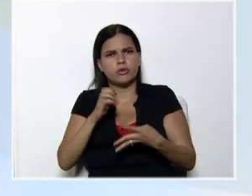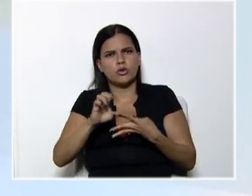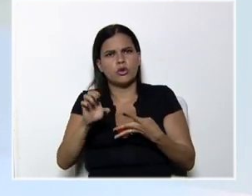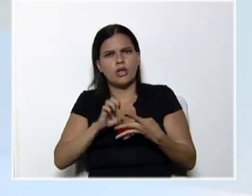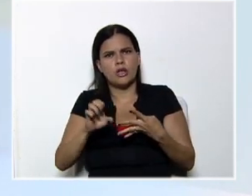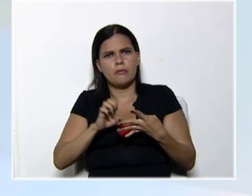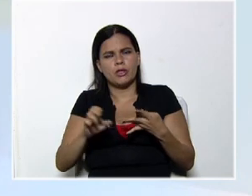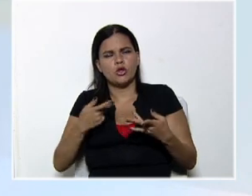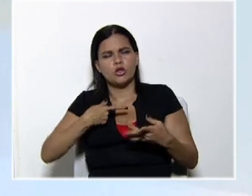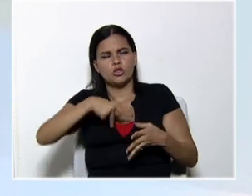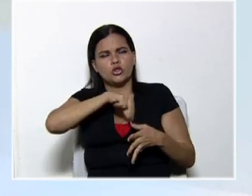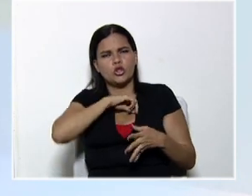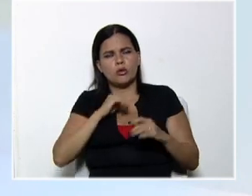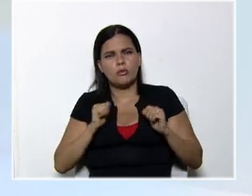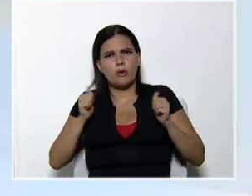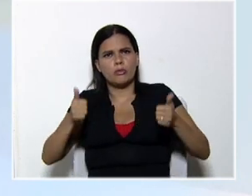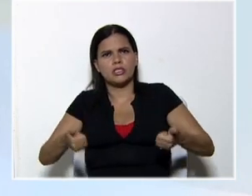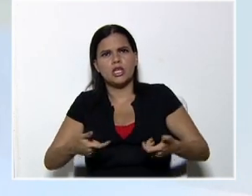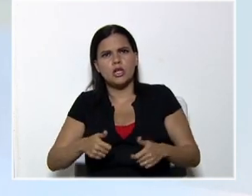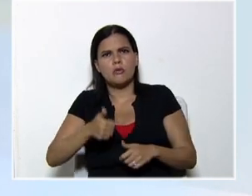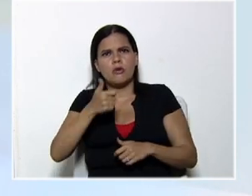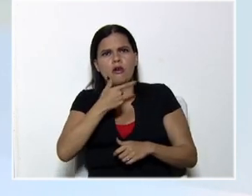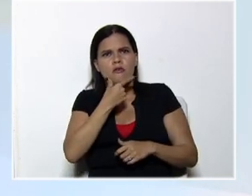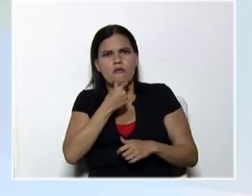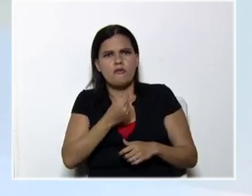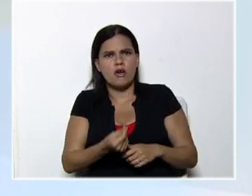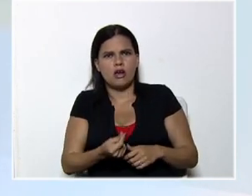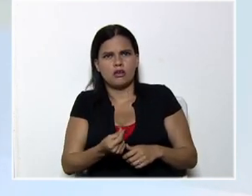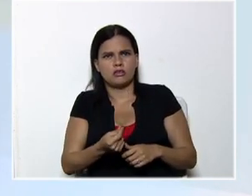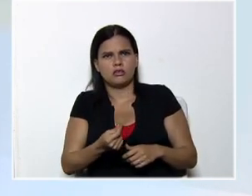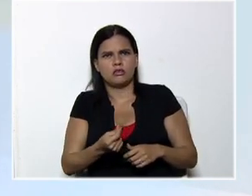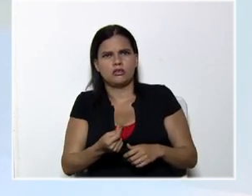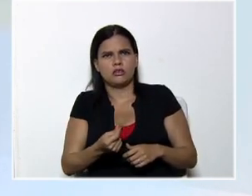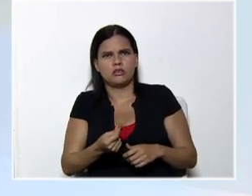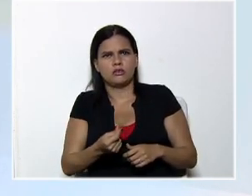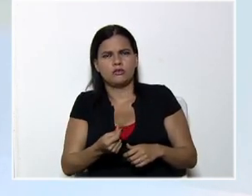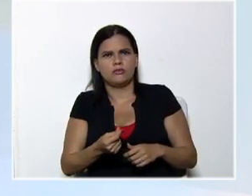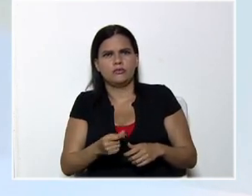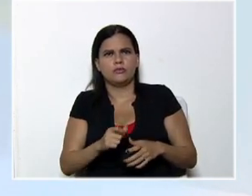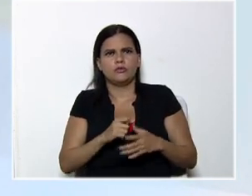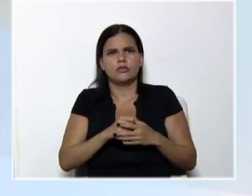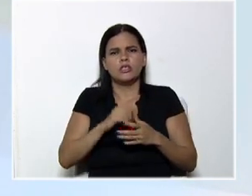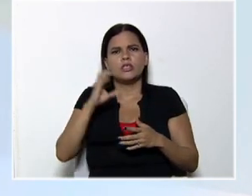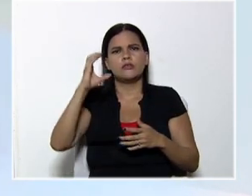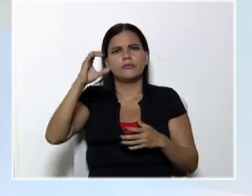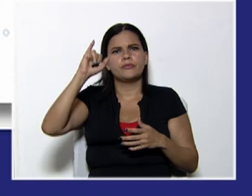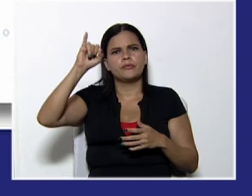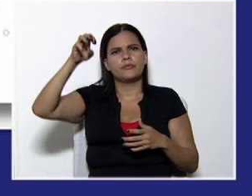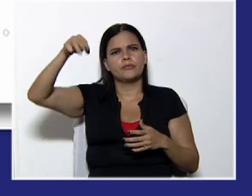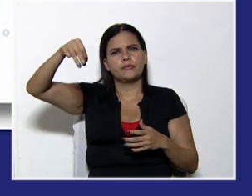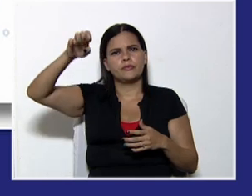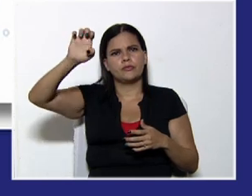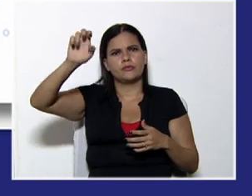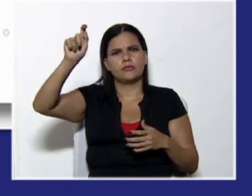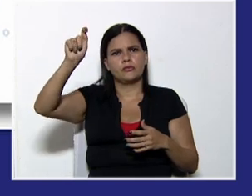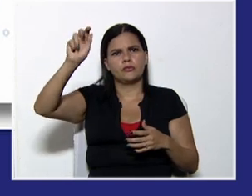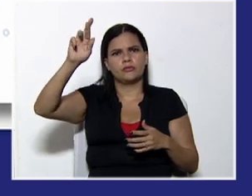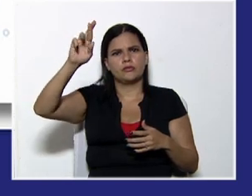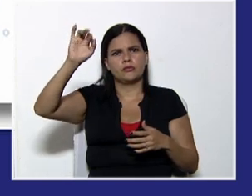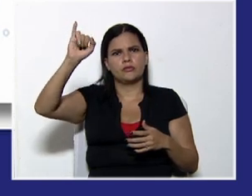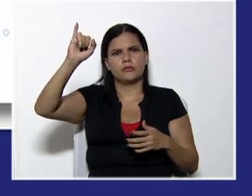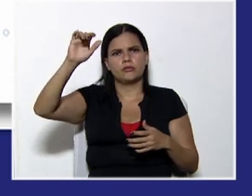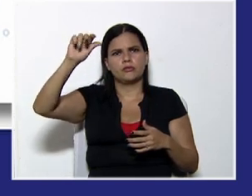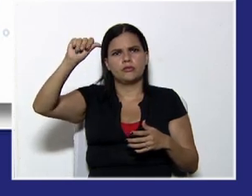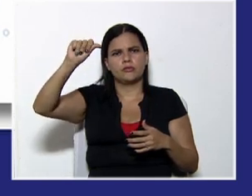desde los más sencillos. Simetría la encontramos en diferentes aspectos de nuestra vida diaria y lo podemos hacer a partir de una